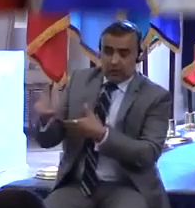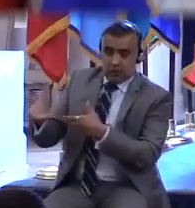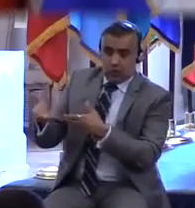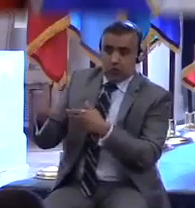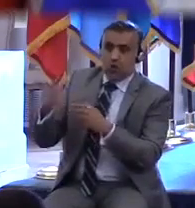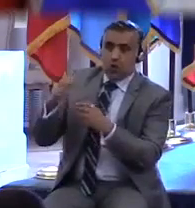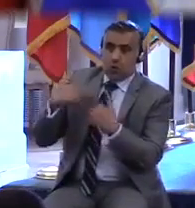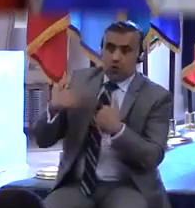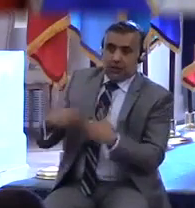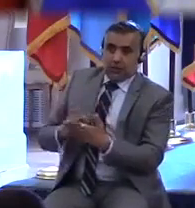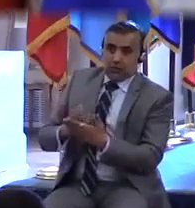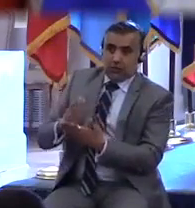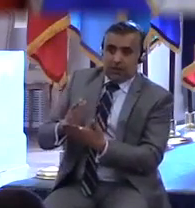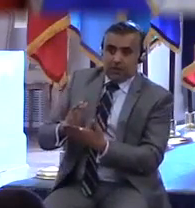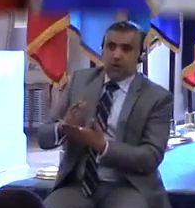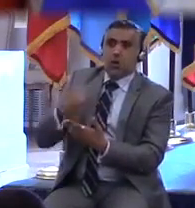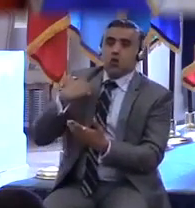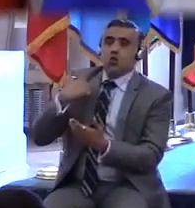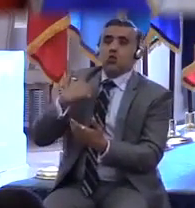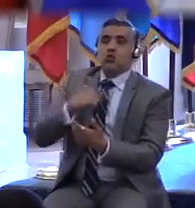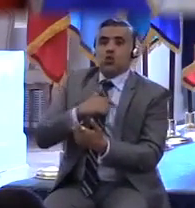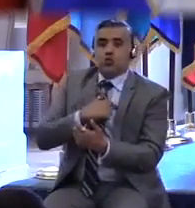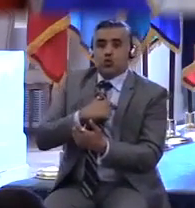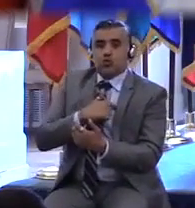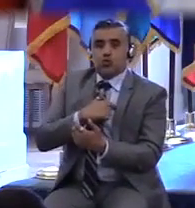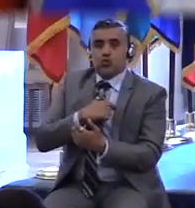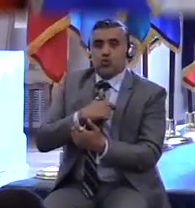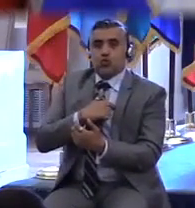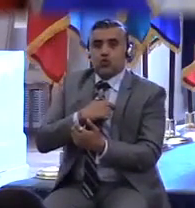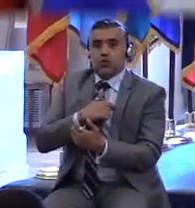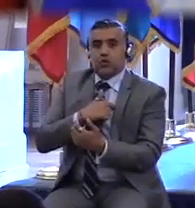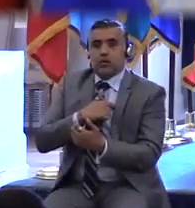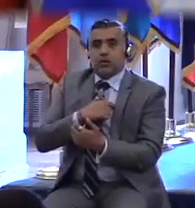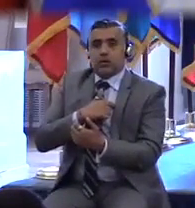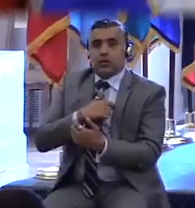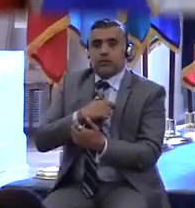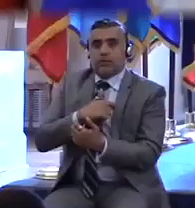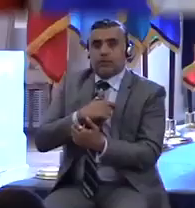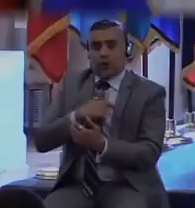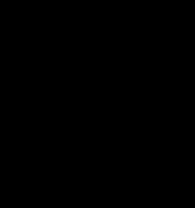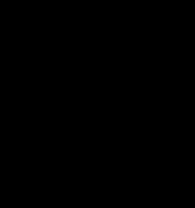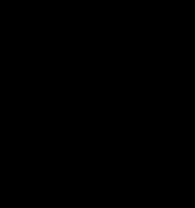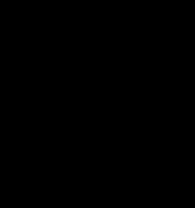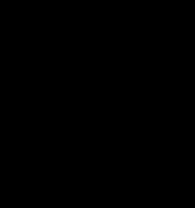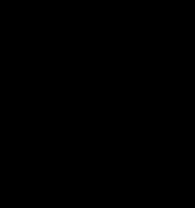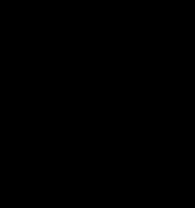las niñas que son víctimas de trata nunca tendrán acceso a la justicia.